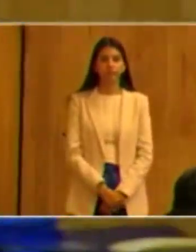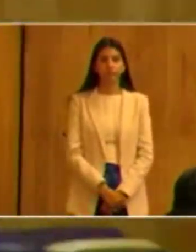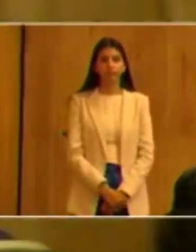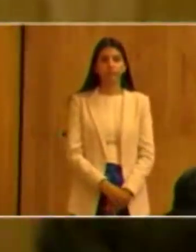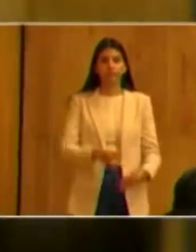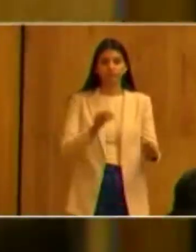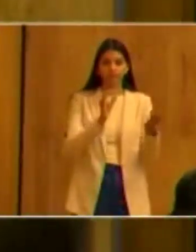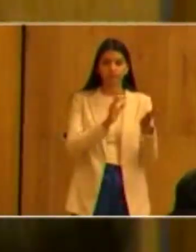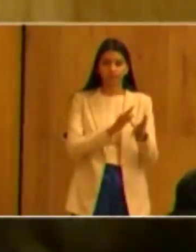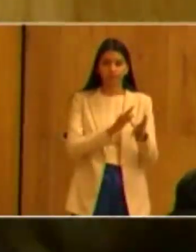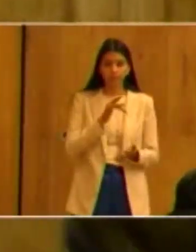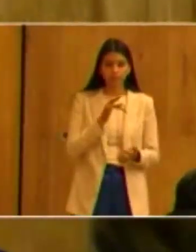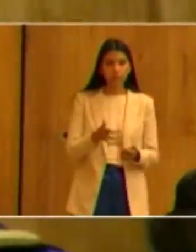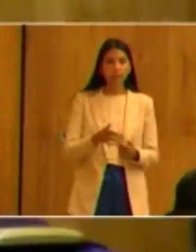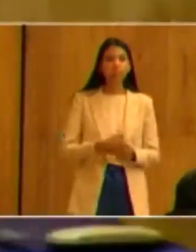Muchísimas gracias.